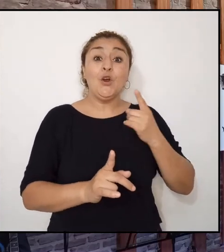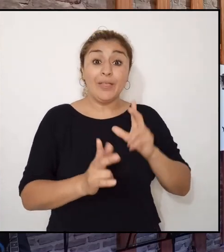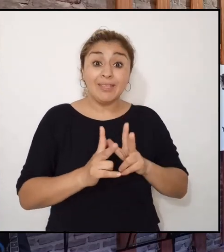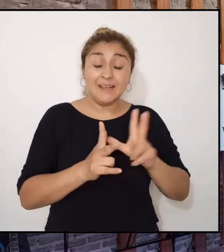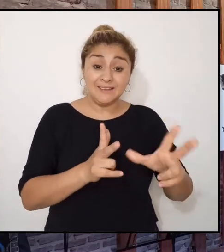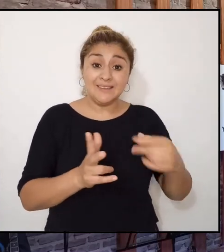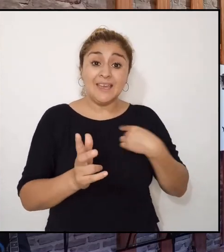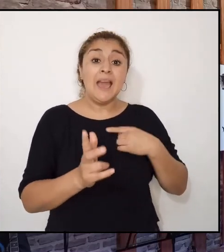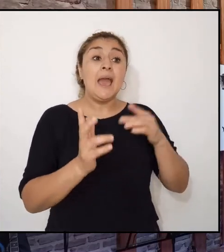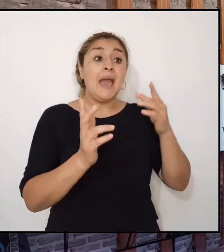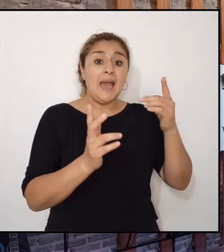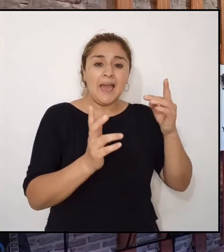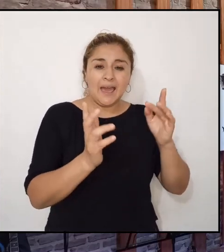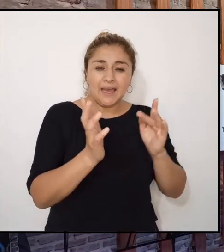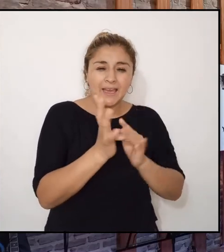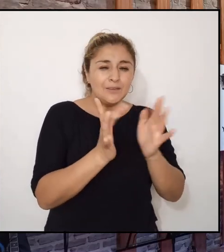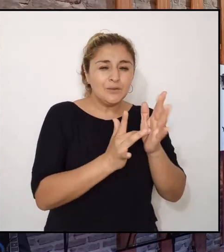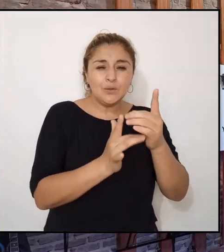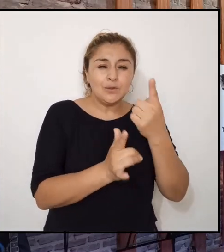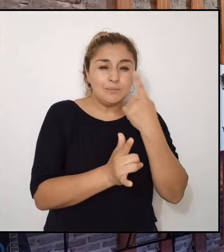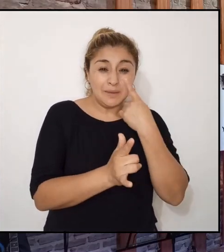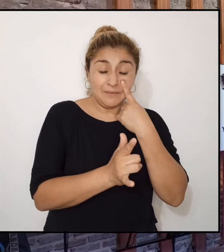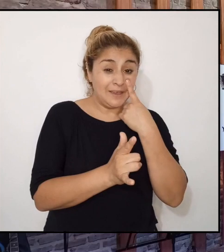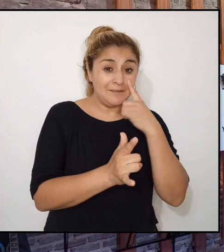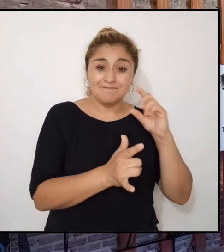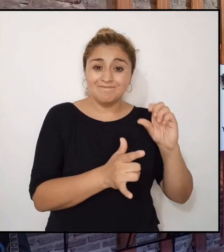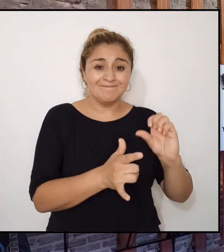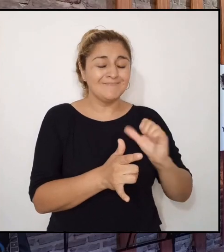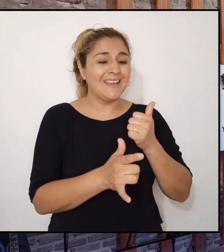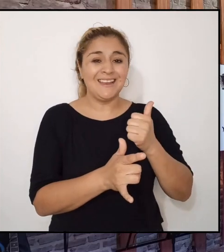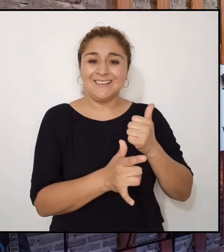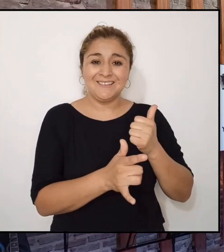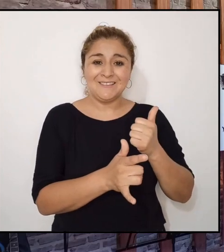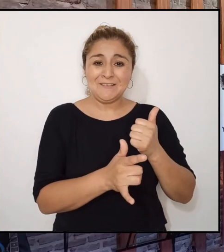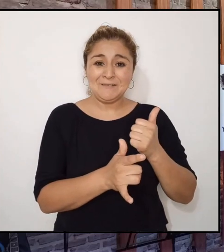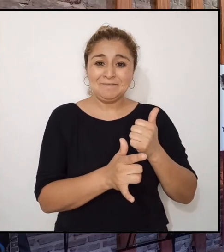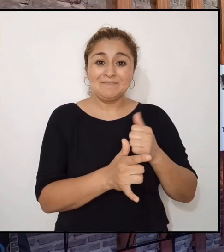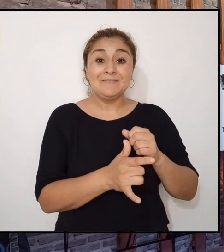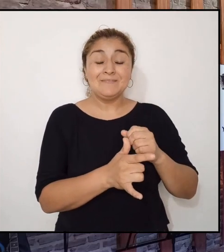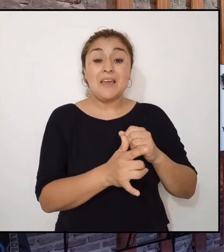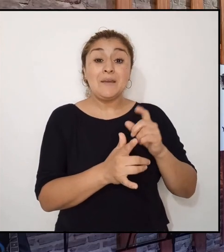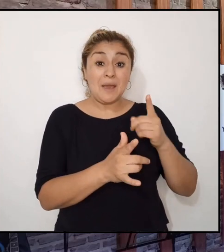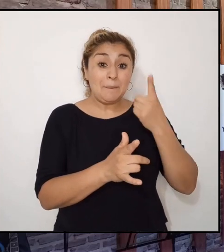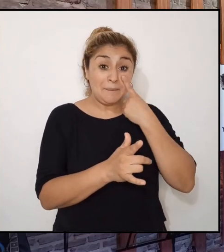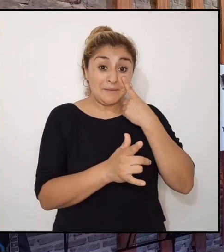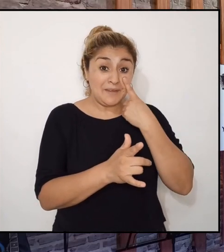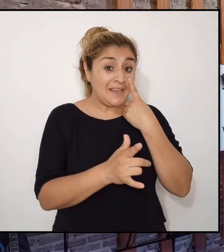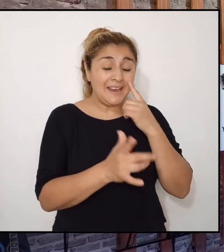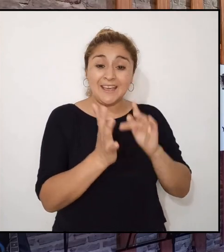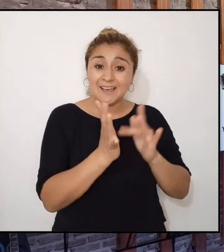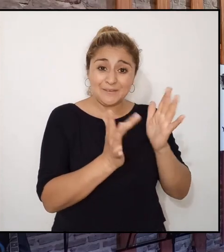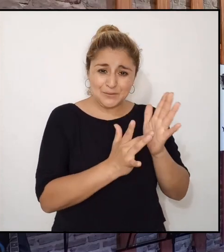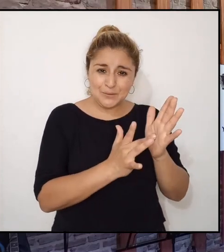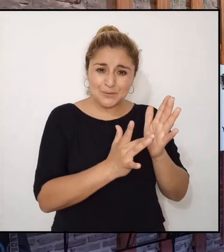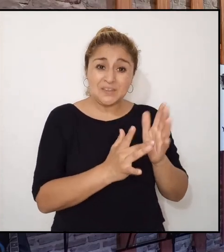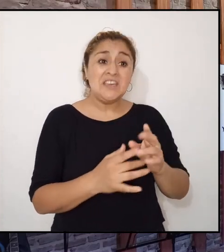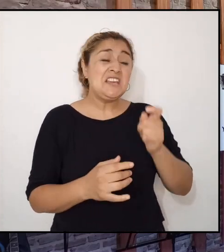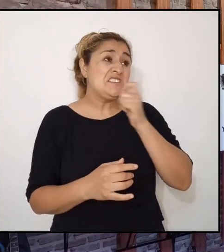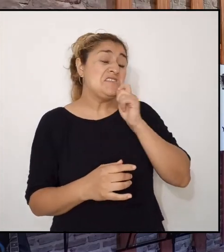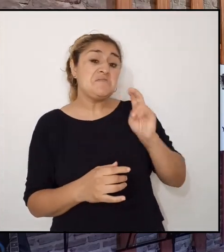entre tanto que estoy acá, ¿de quién voy a hablar? De Él, de su palabra, de su gracia, de su amor, de su persona.